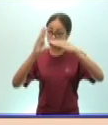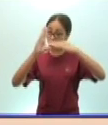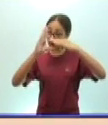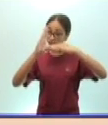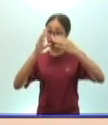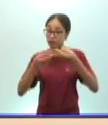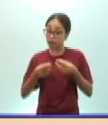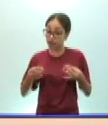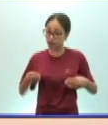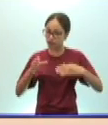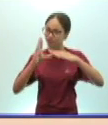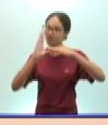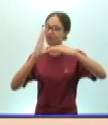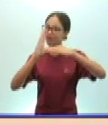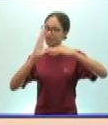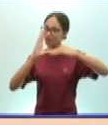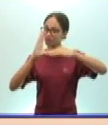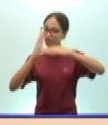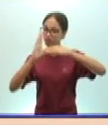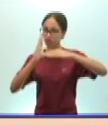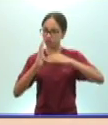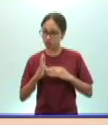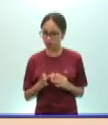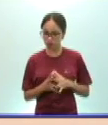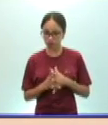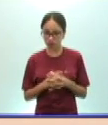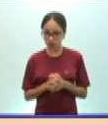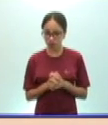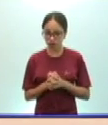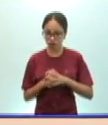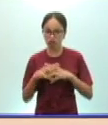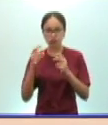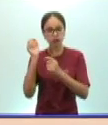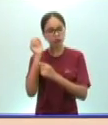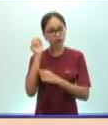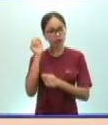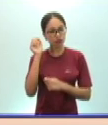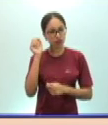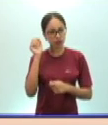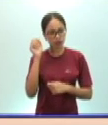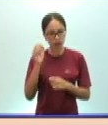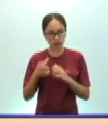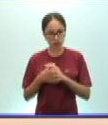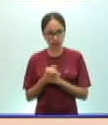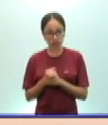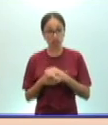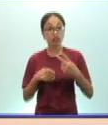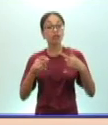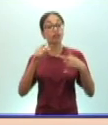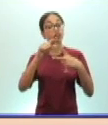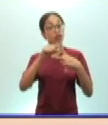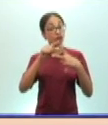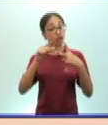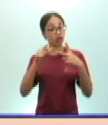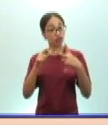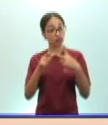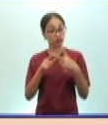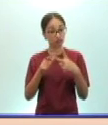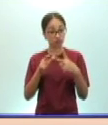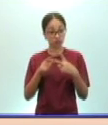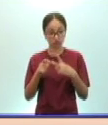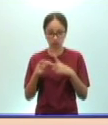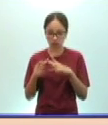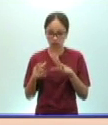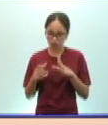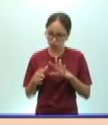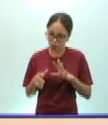nos estamos refiriendo a dos propiedades, al estado de agregación y nos estamos refiriendo a la solubilidad en agua. Pero además,